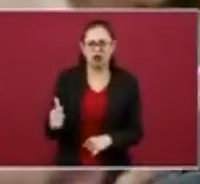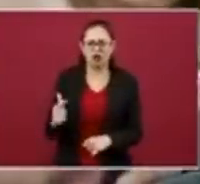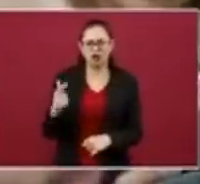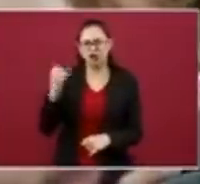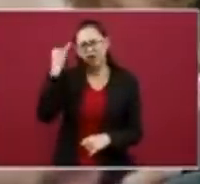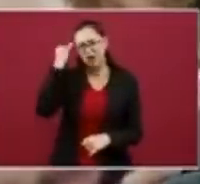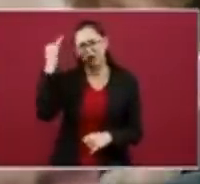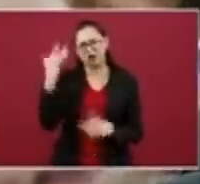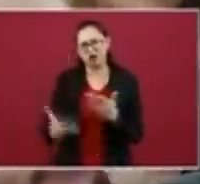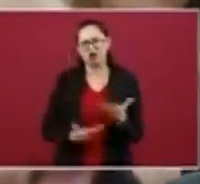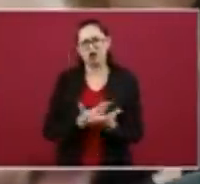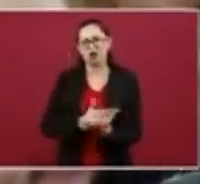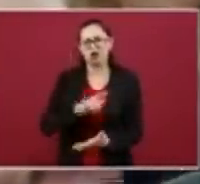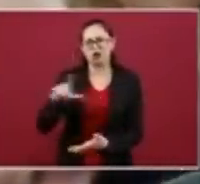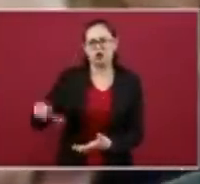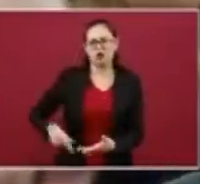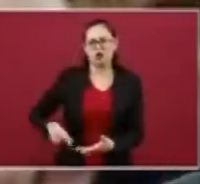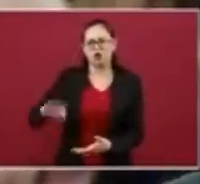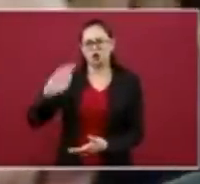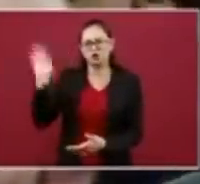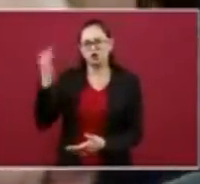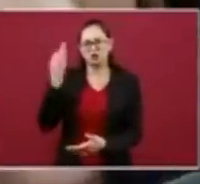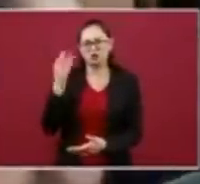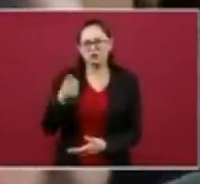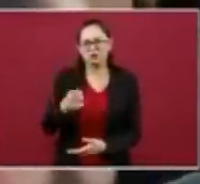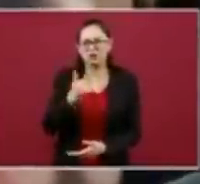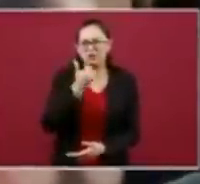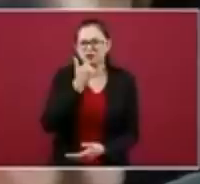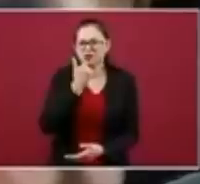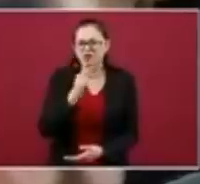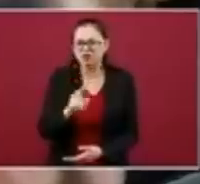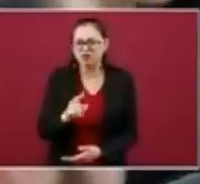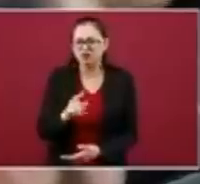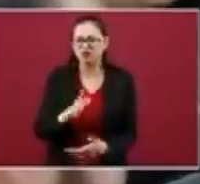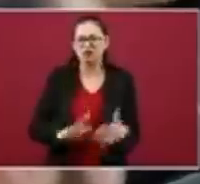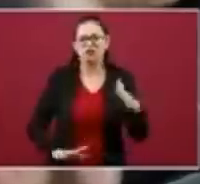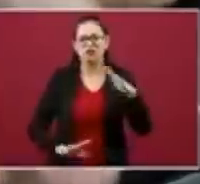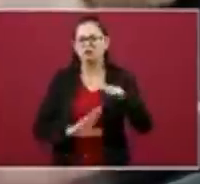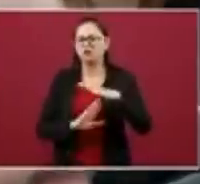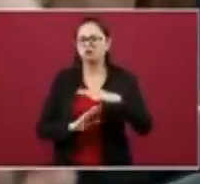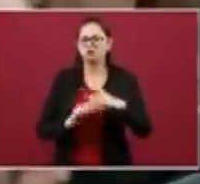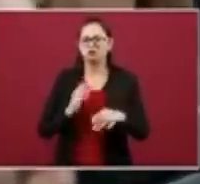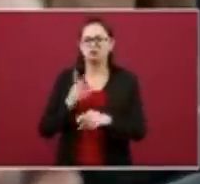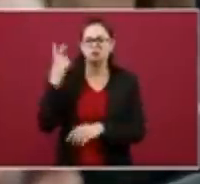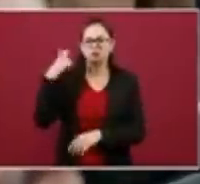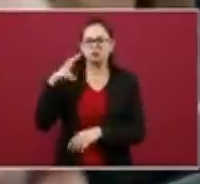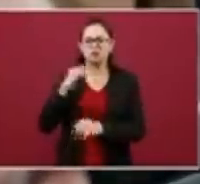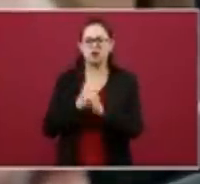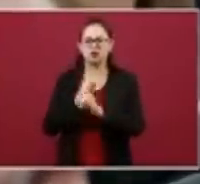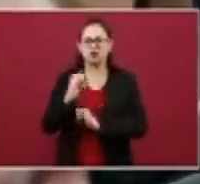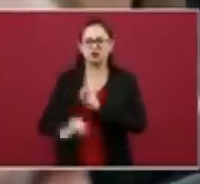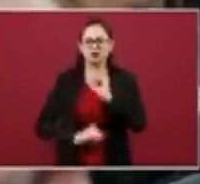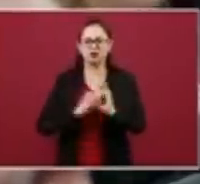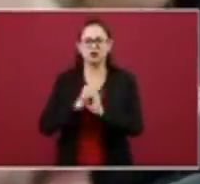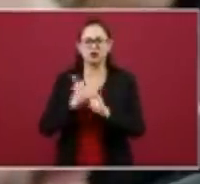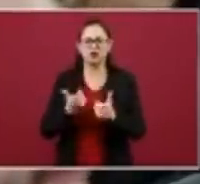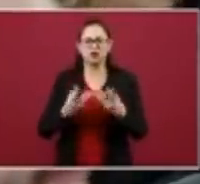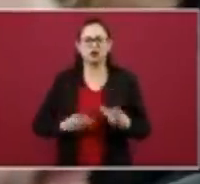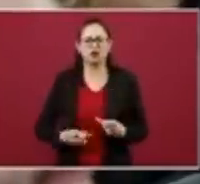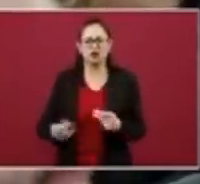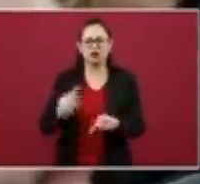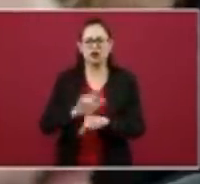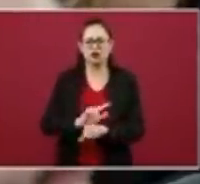parte del gobierno federal? ¿Para qué es eso de la COFES? Para topar los viajes internacionales, en este caso los viáticos y los vuelos de